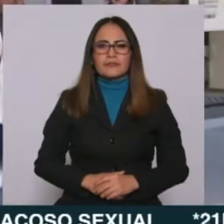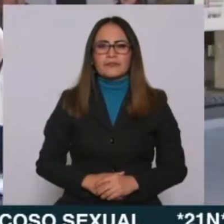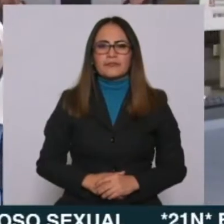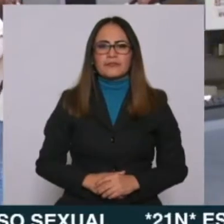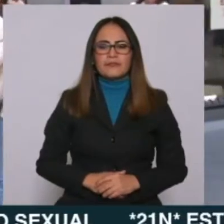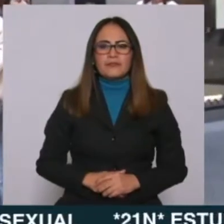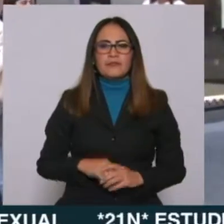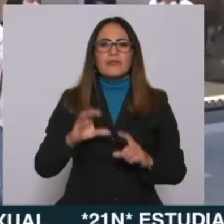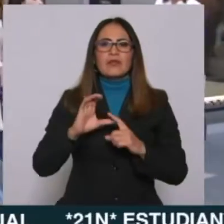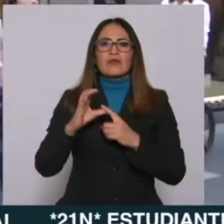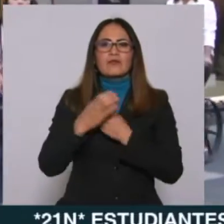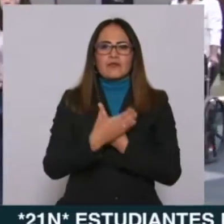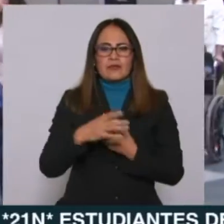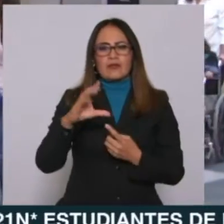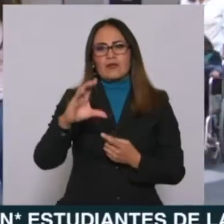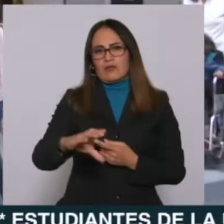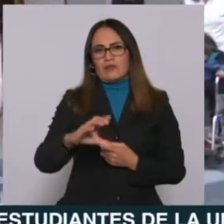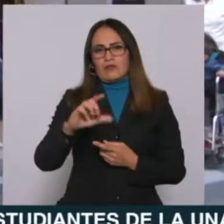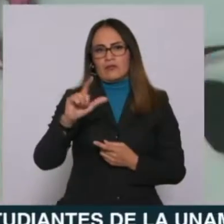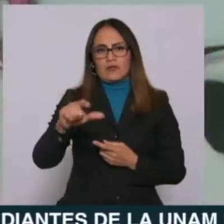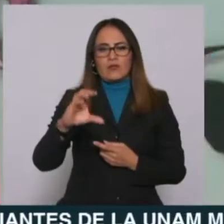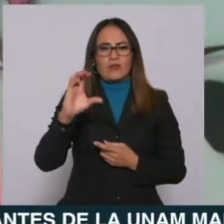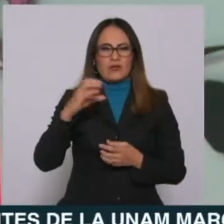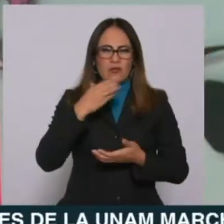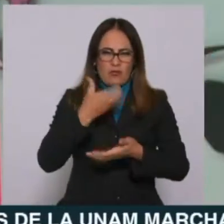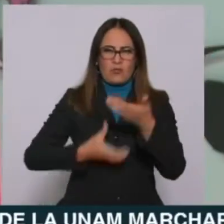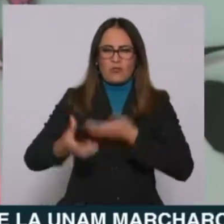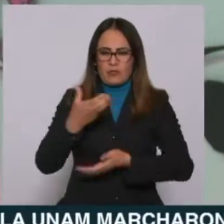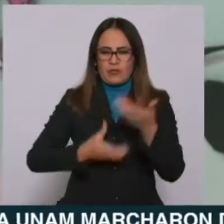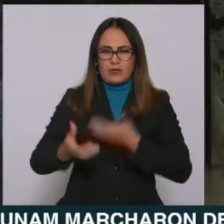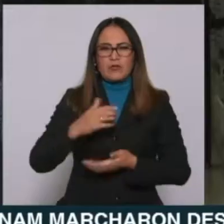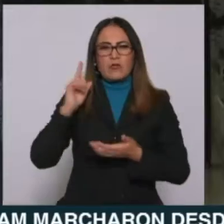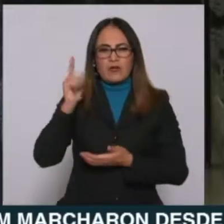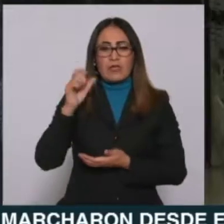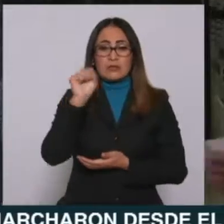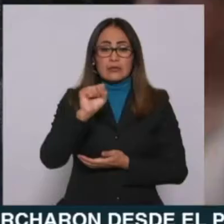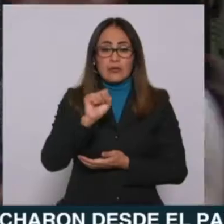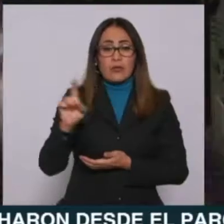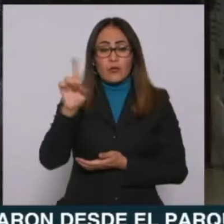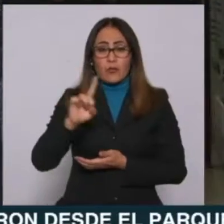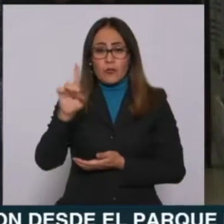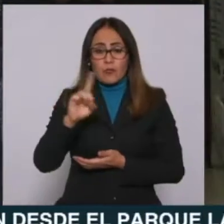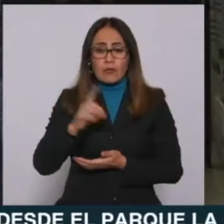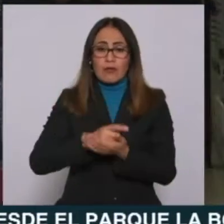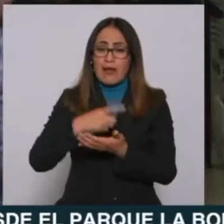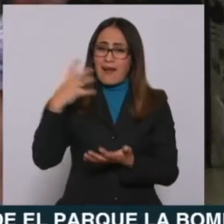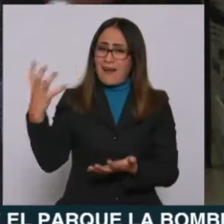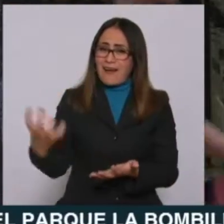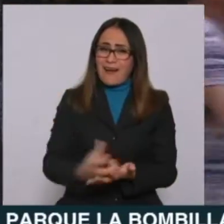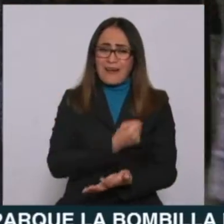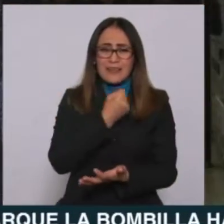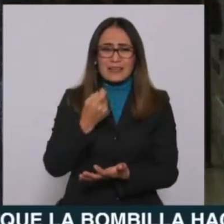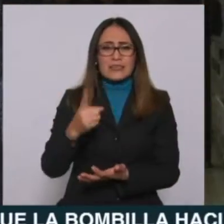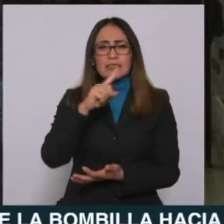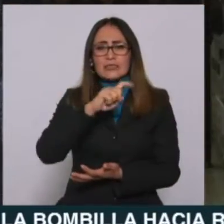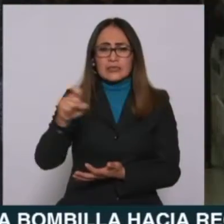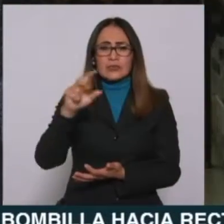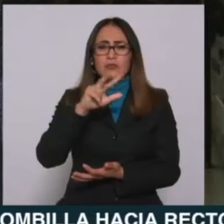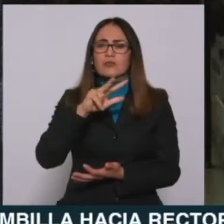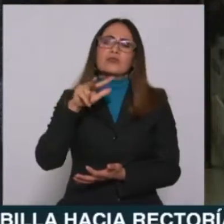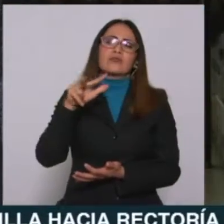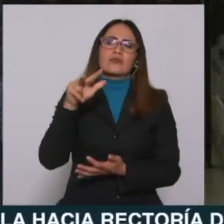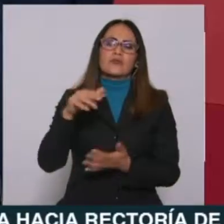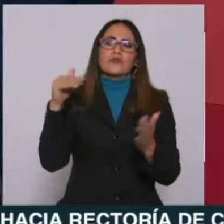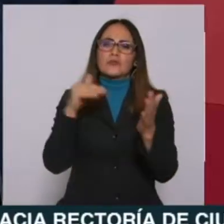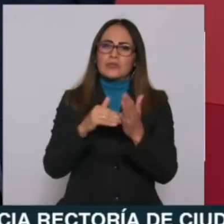De acuerdo con la Confederación de Cámaras Nacionales de Comercio, se estima que el Buen Fin dejará una derrama económica superior a los 118,000 millones